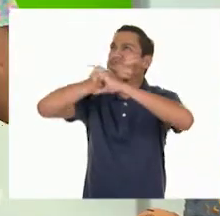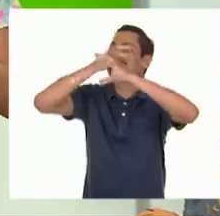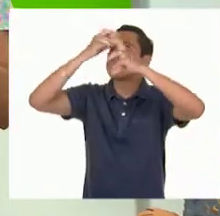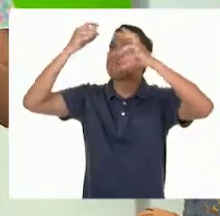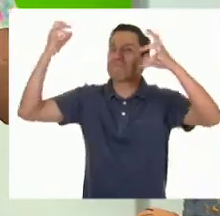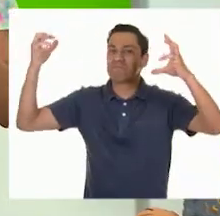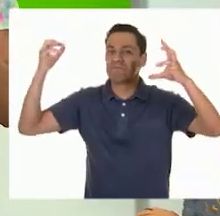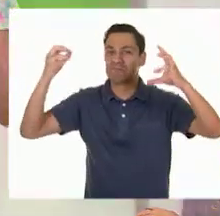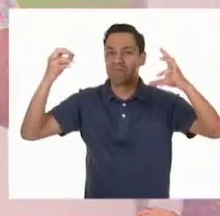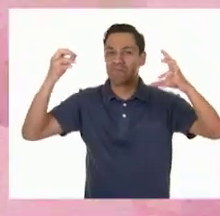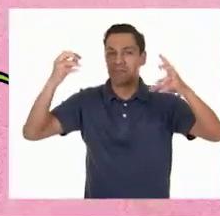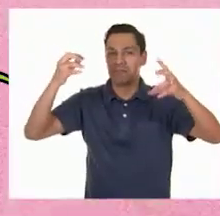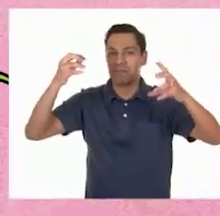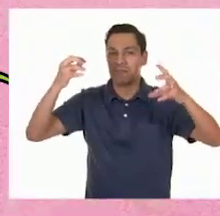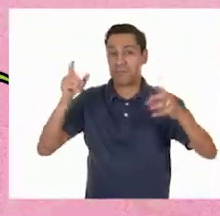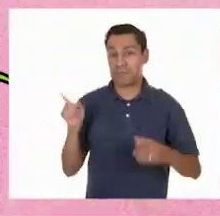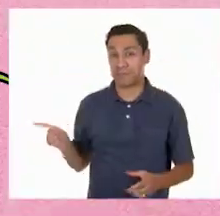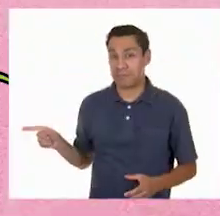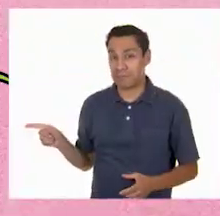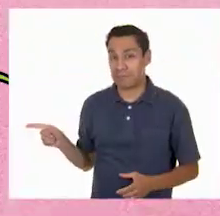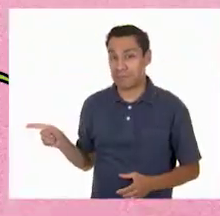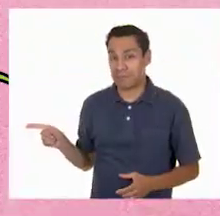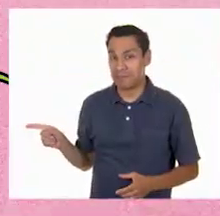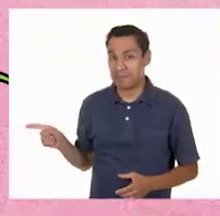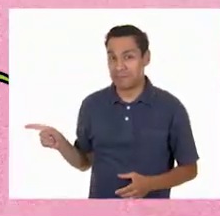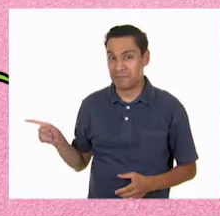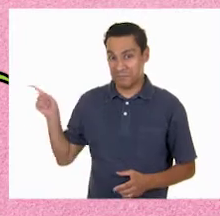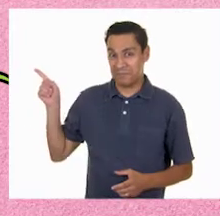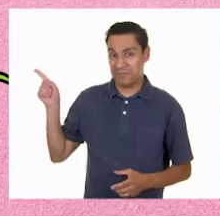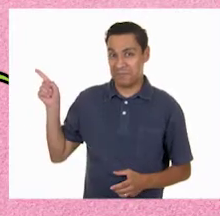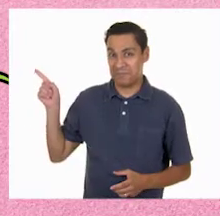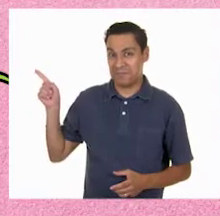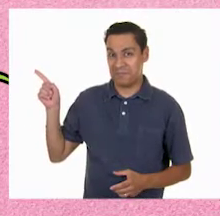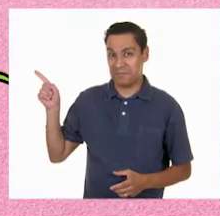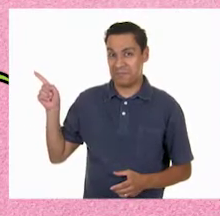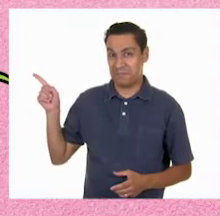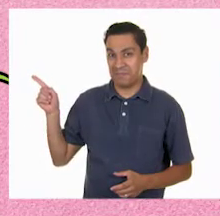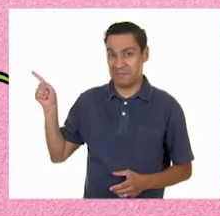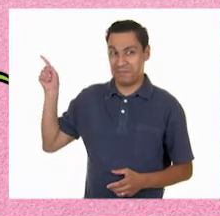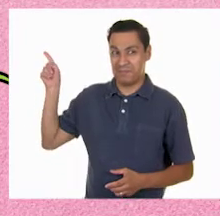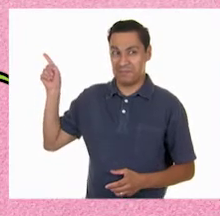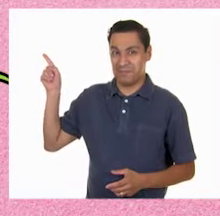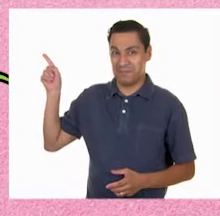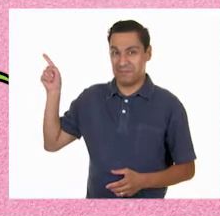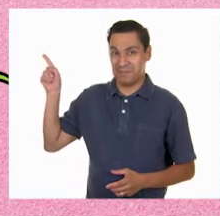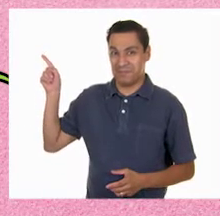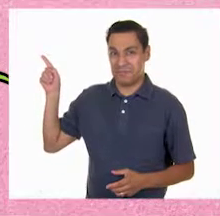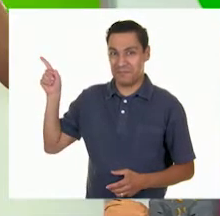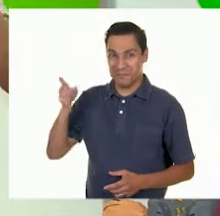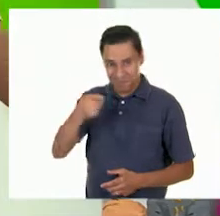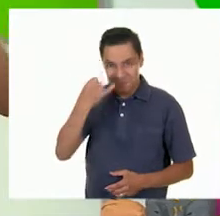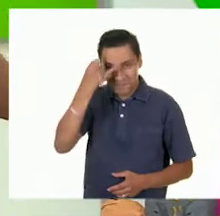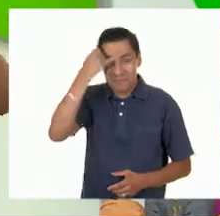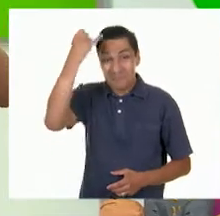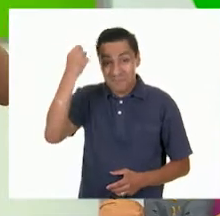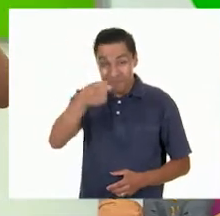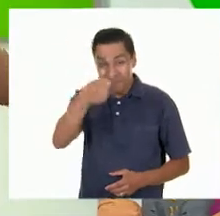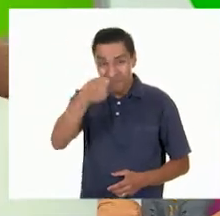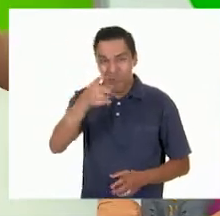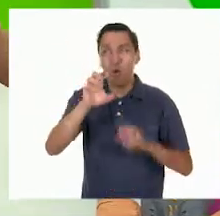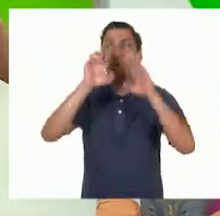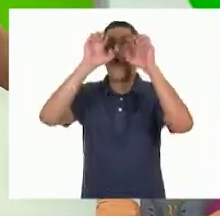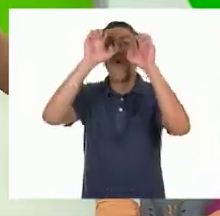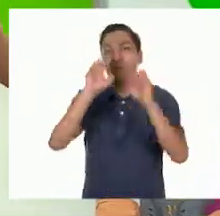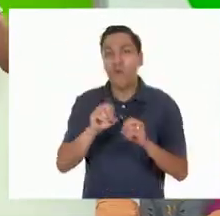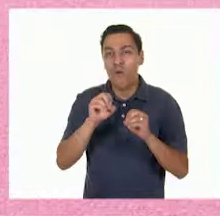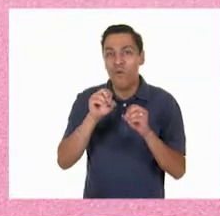yo le pondría el ratón alas de mariposa pico de pelícano se imagina o no no no no no ya sé